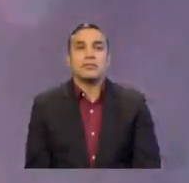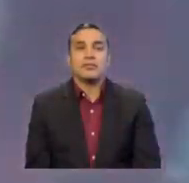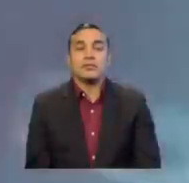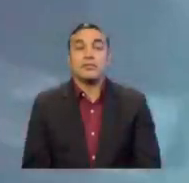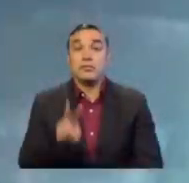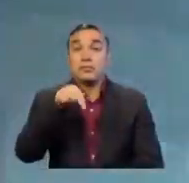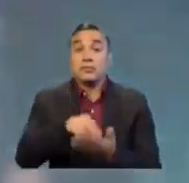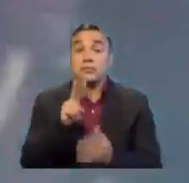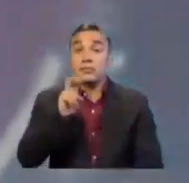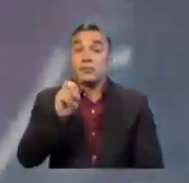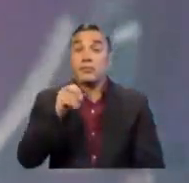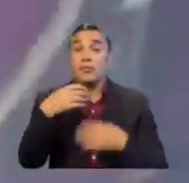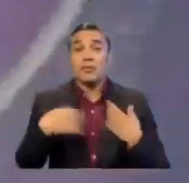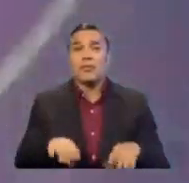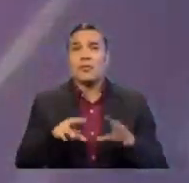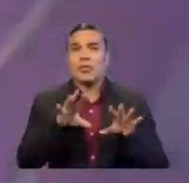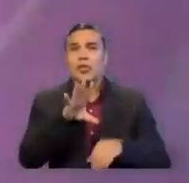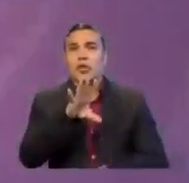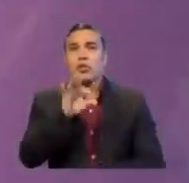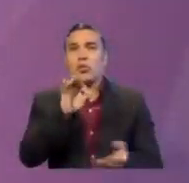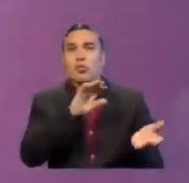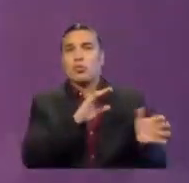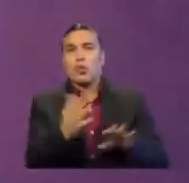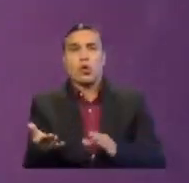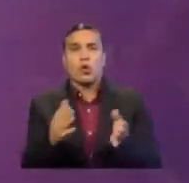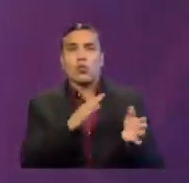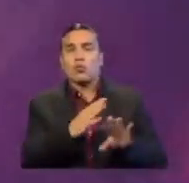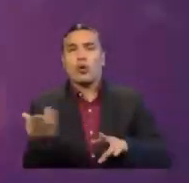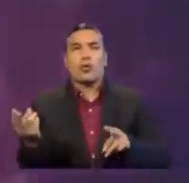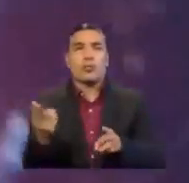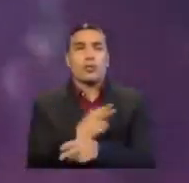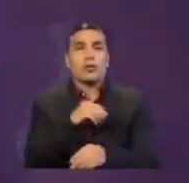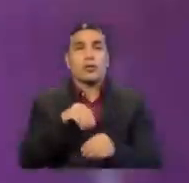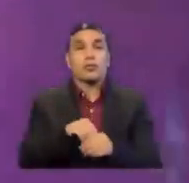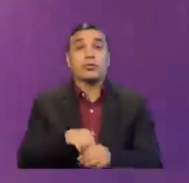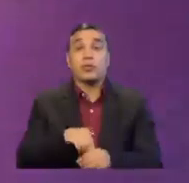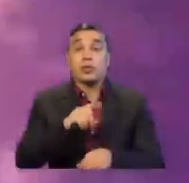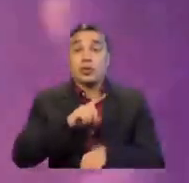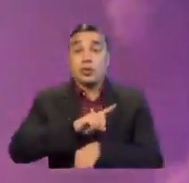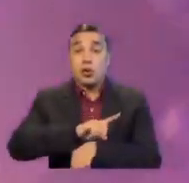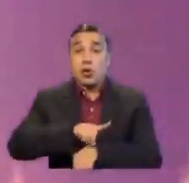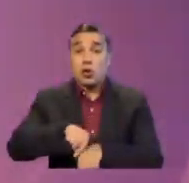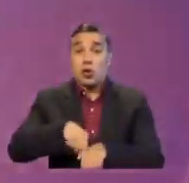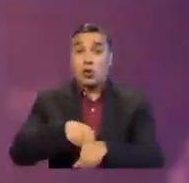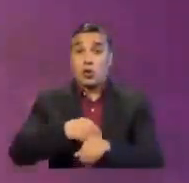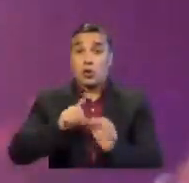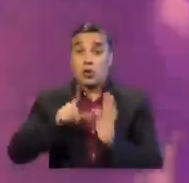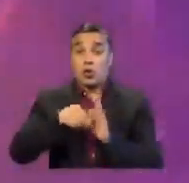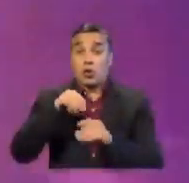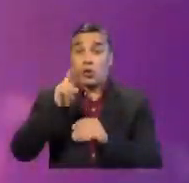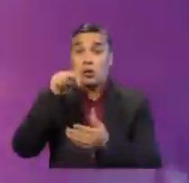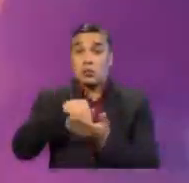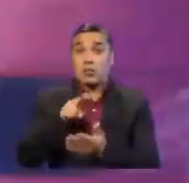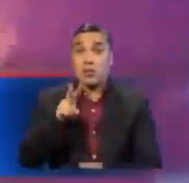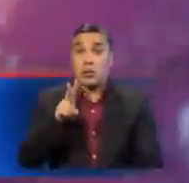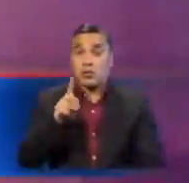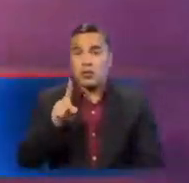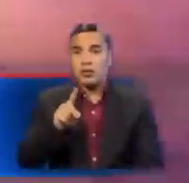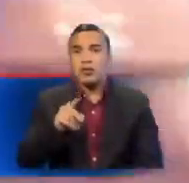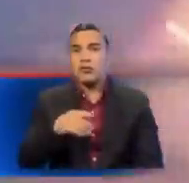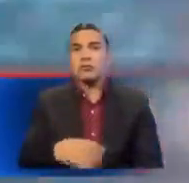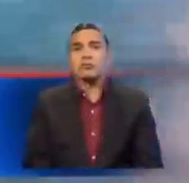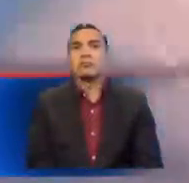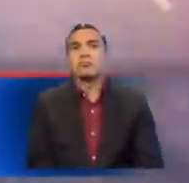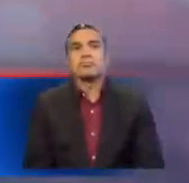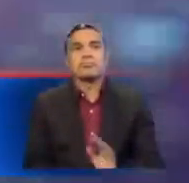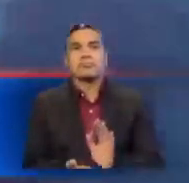En el 2020 se registraron 50 muertes violentas y en tan solo horas, en este 2021, se